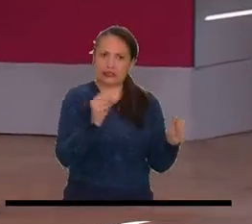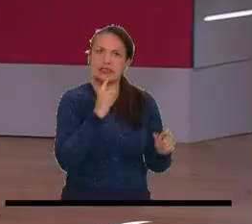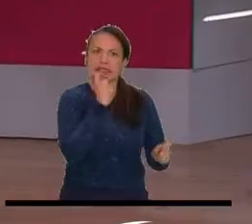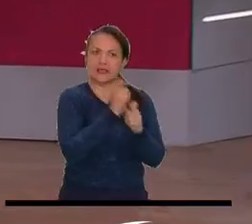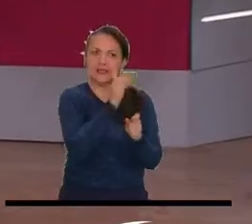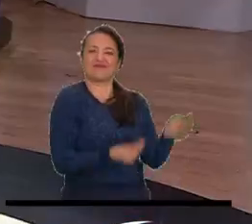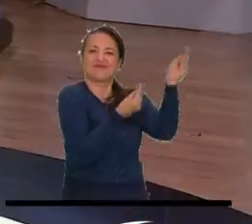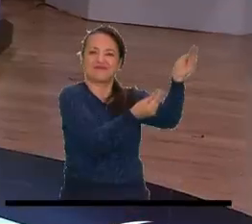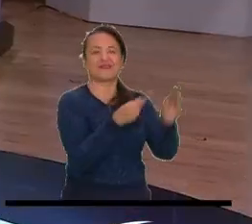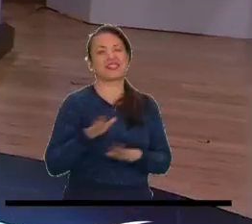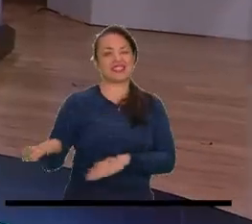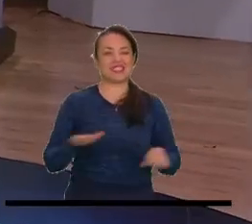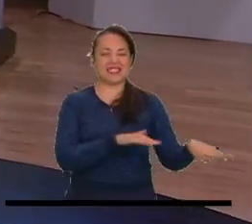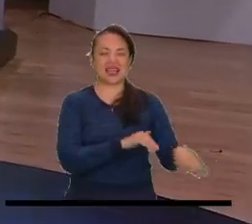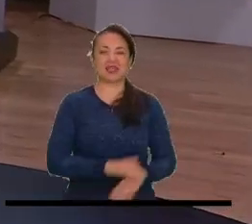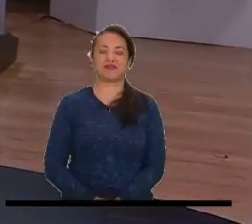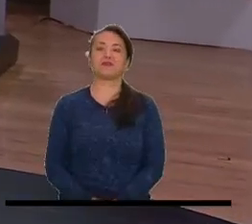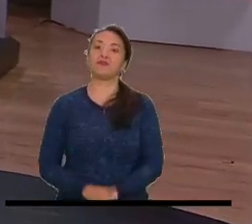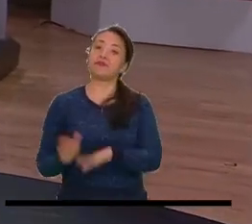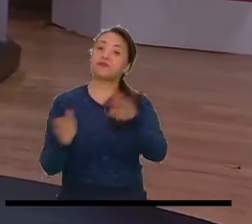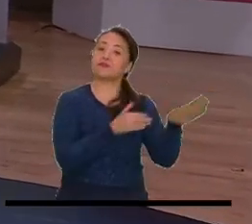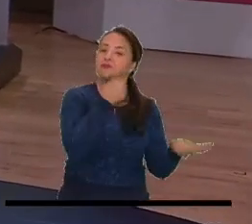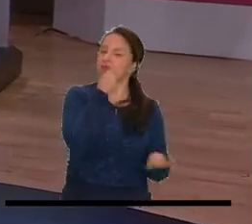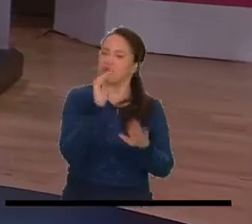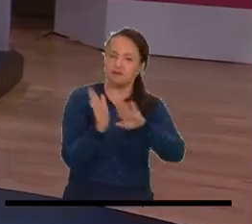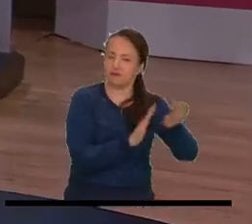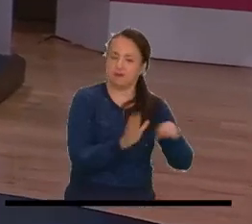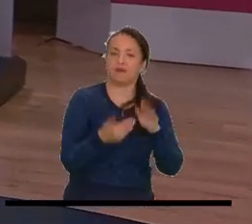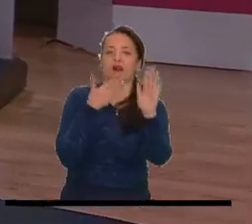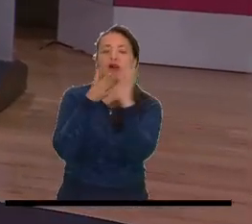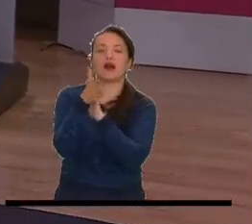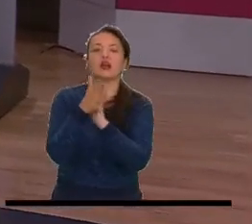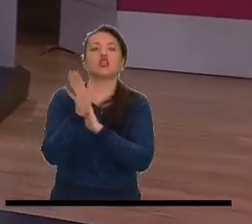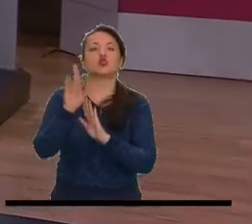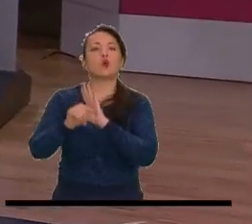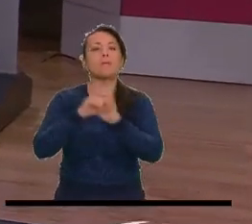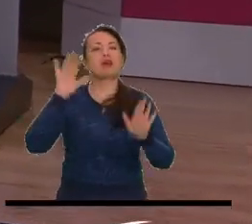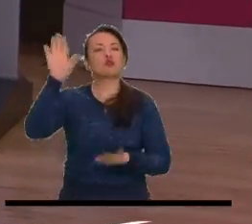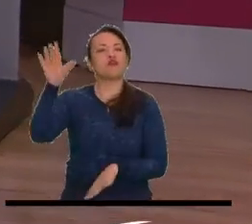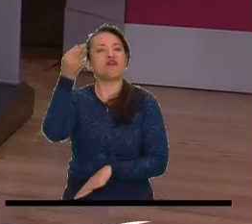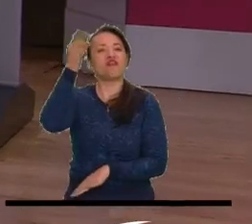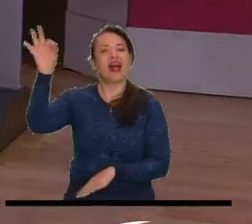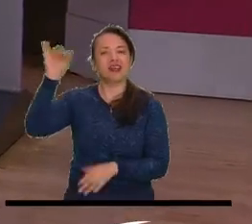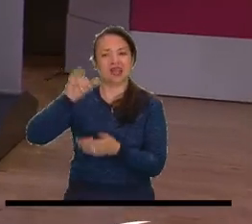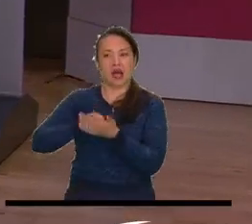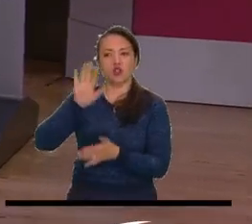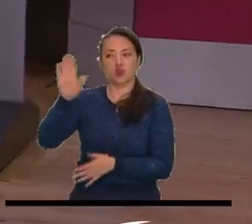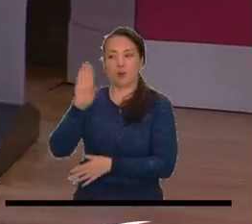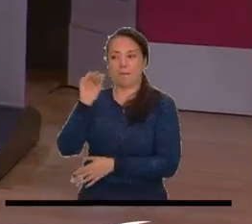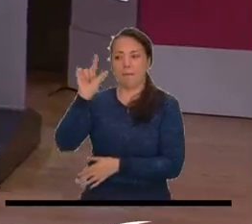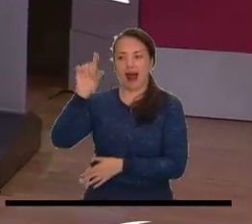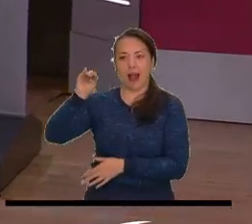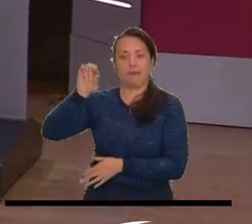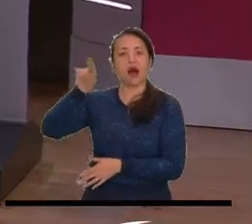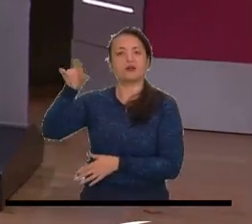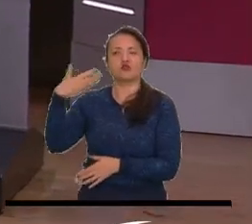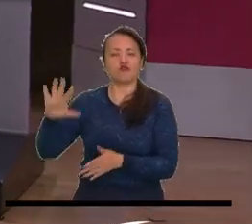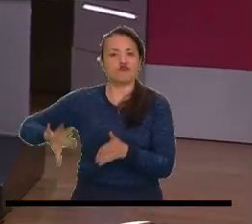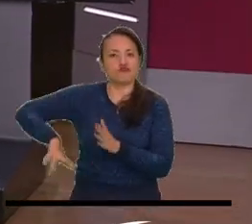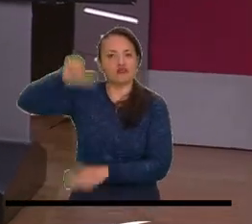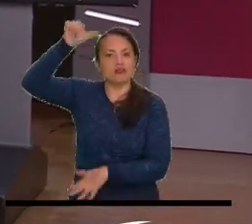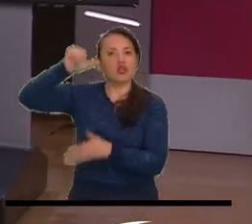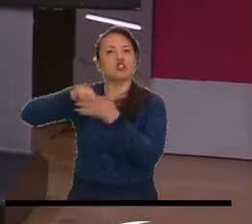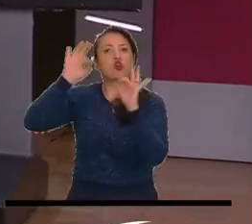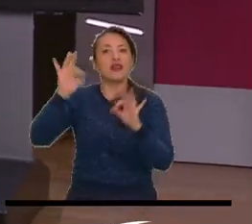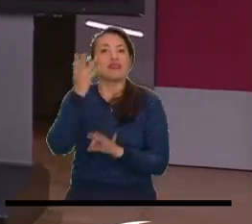profesional. En otras noticias les cuento que a la marca francesa Balmain le robaron su colección 10 días antes de su